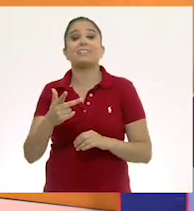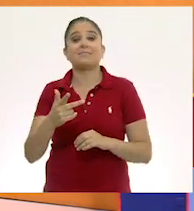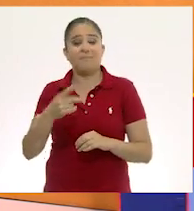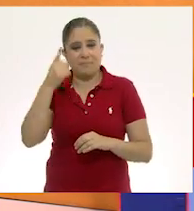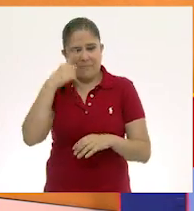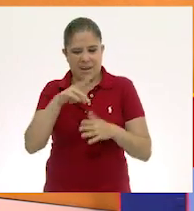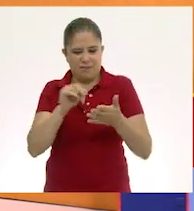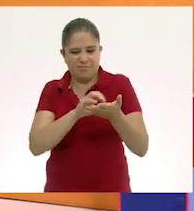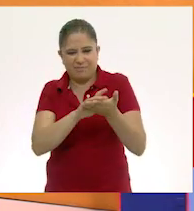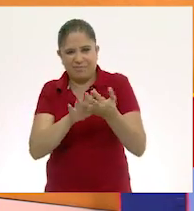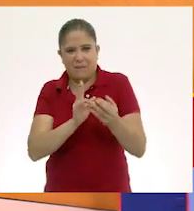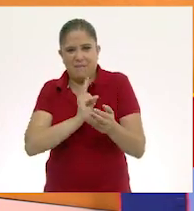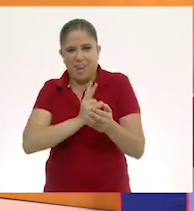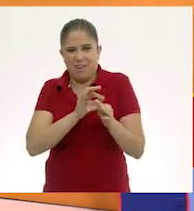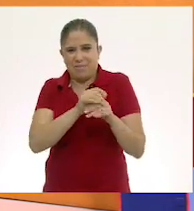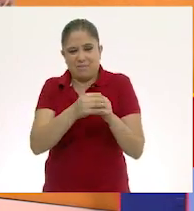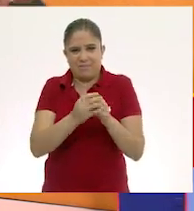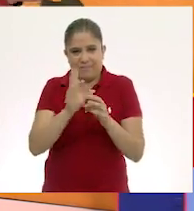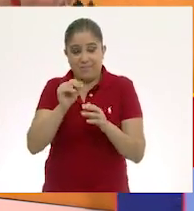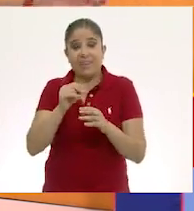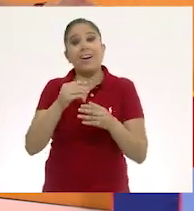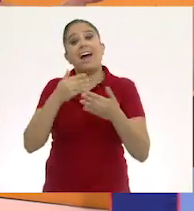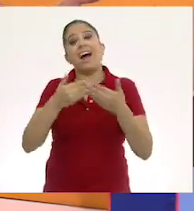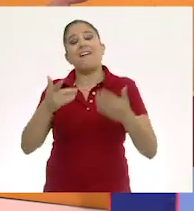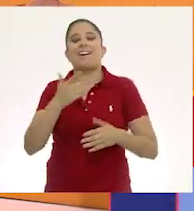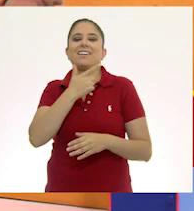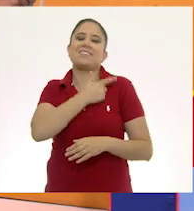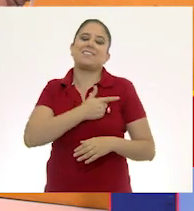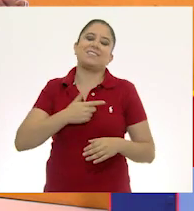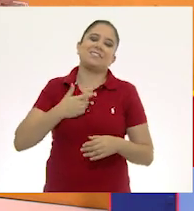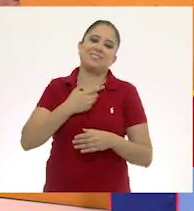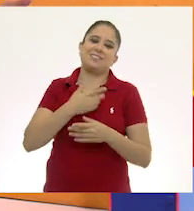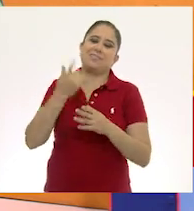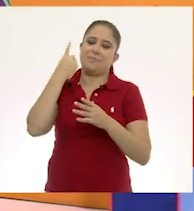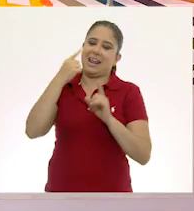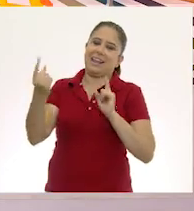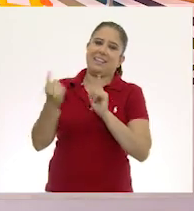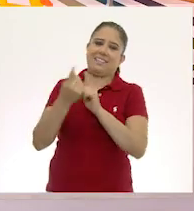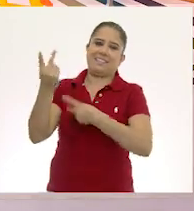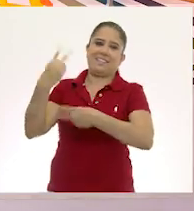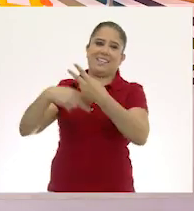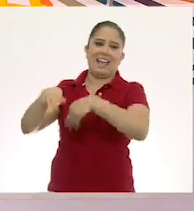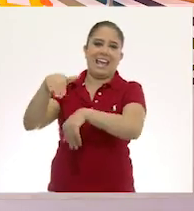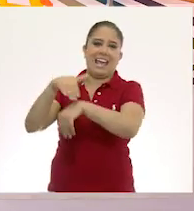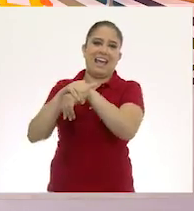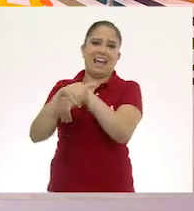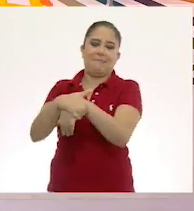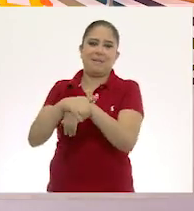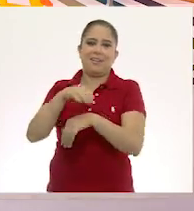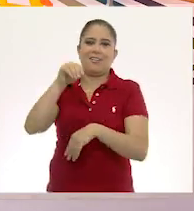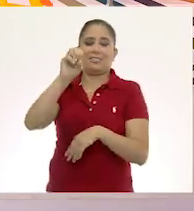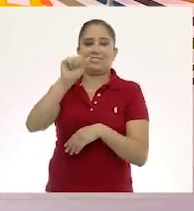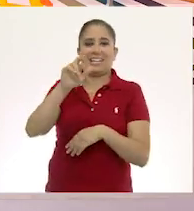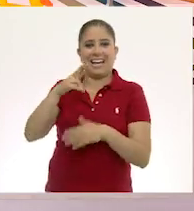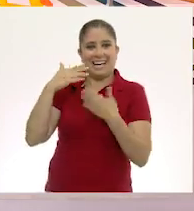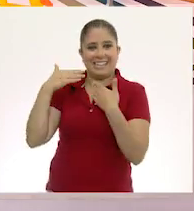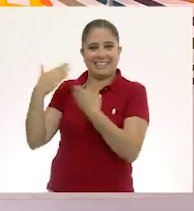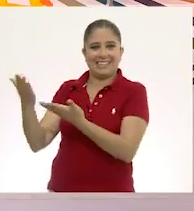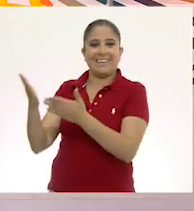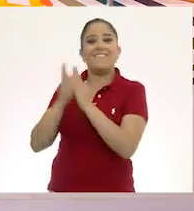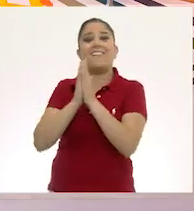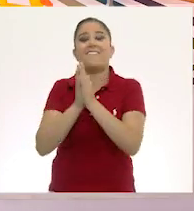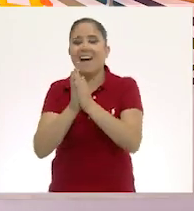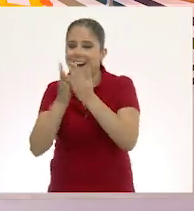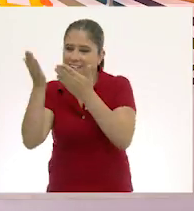quede ningún virus. Pero hoy tengo el gusto de compartir este escenario con mi gran amigo Oscar. Por